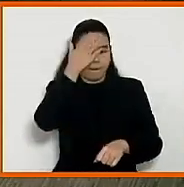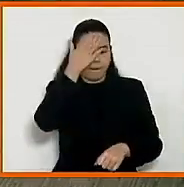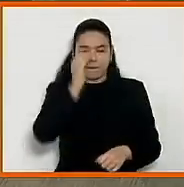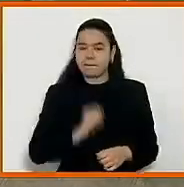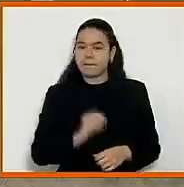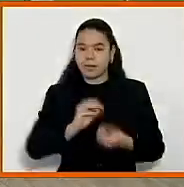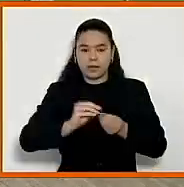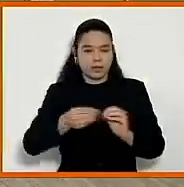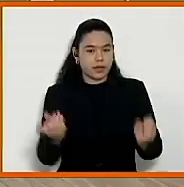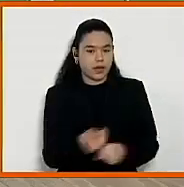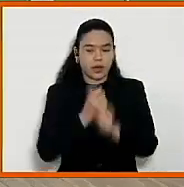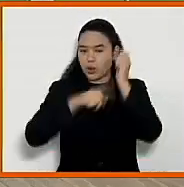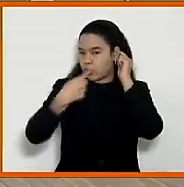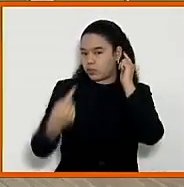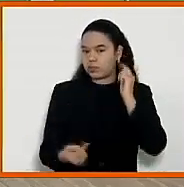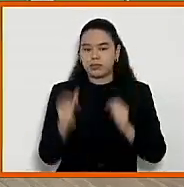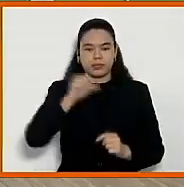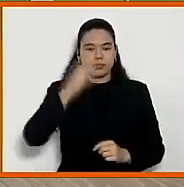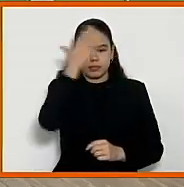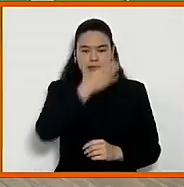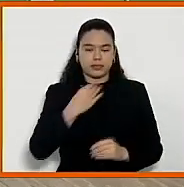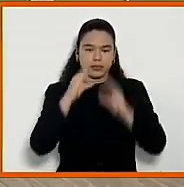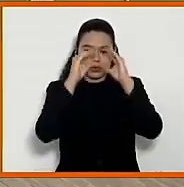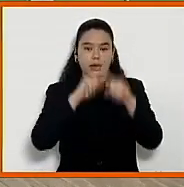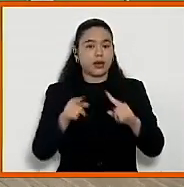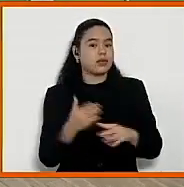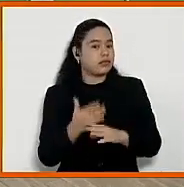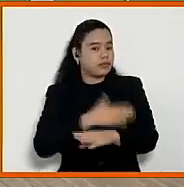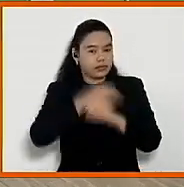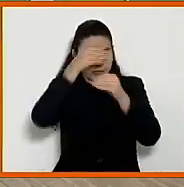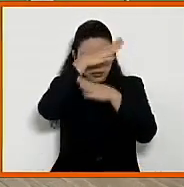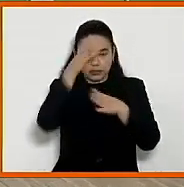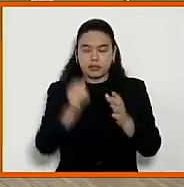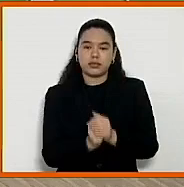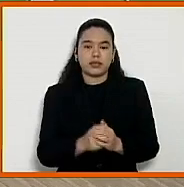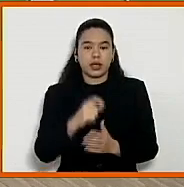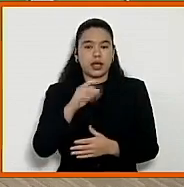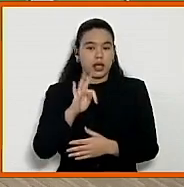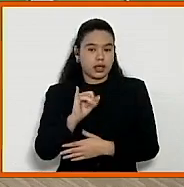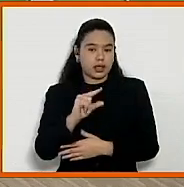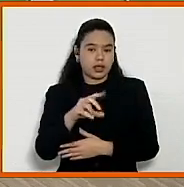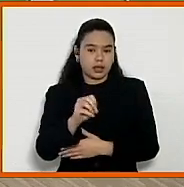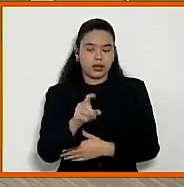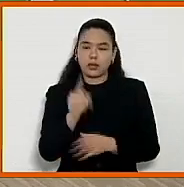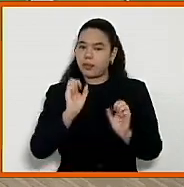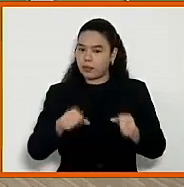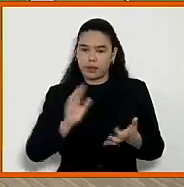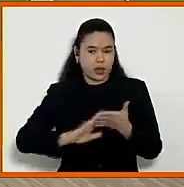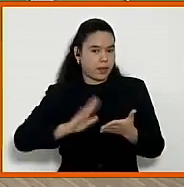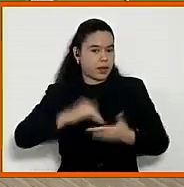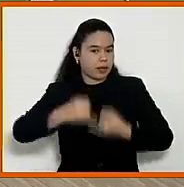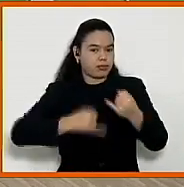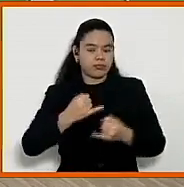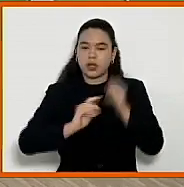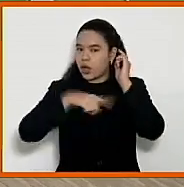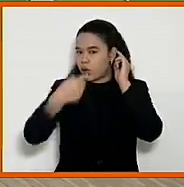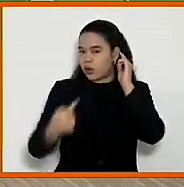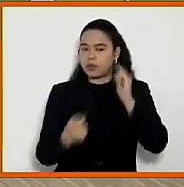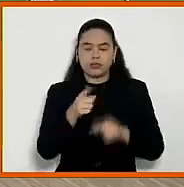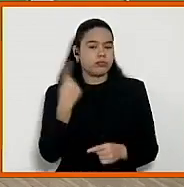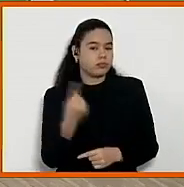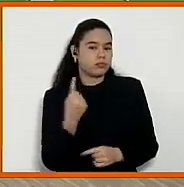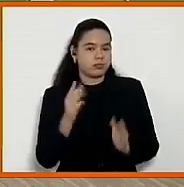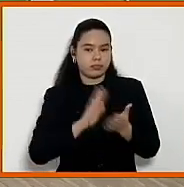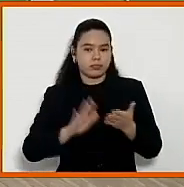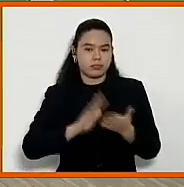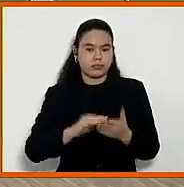tu número ganador para diaria en esta hermosa noche. Pero antes te quiero comentar que con Tigo Money ya podés realizar tu jugada de diaria. Lo único que tenés que